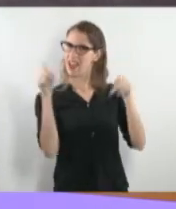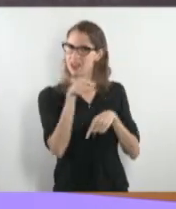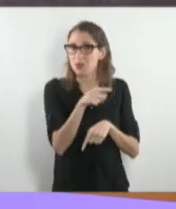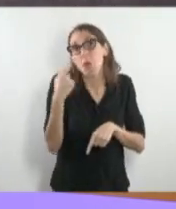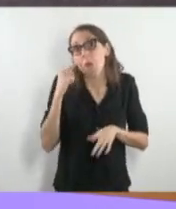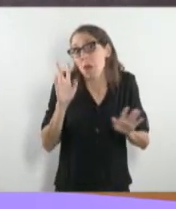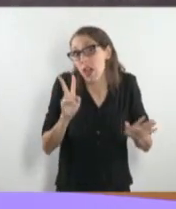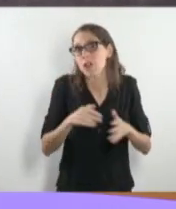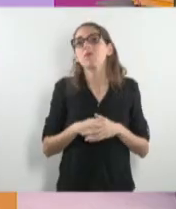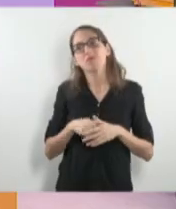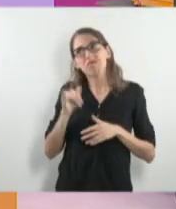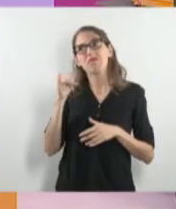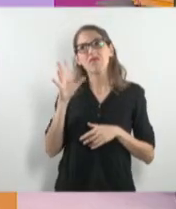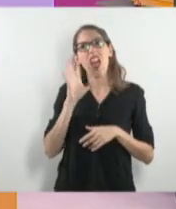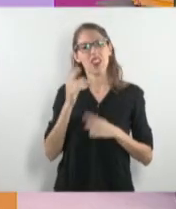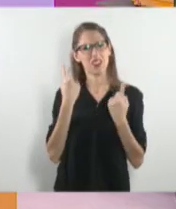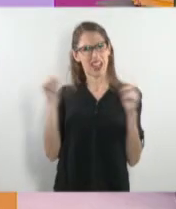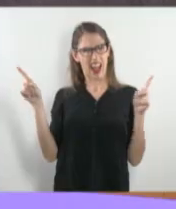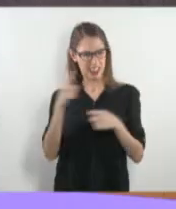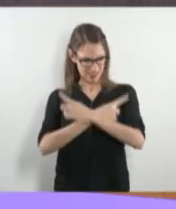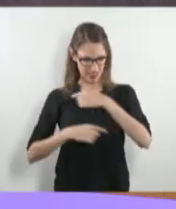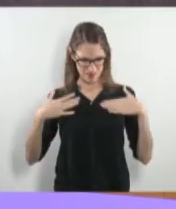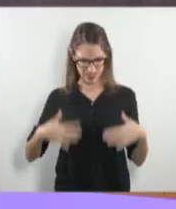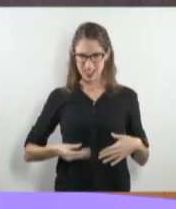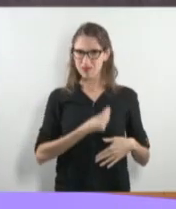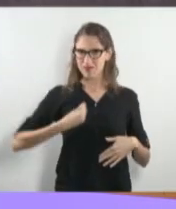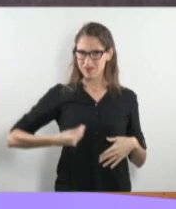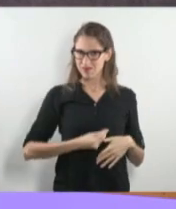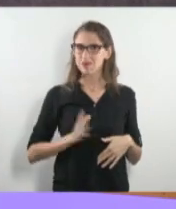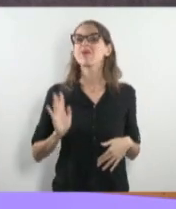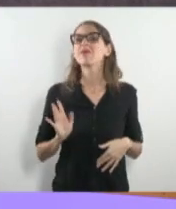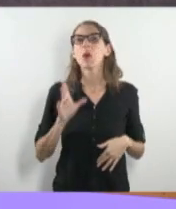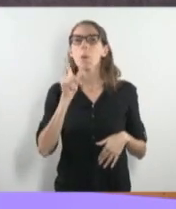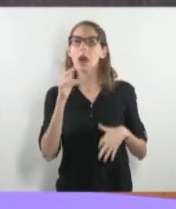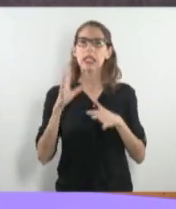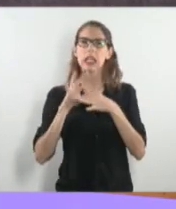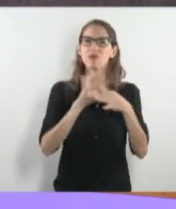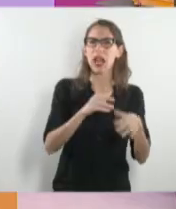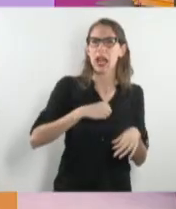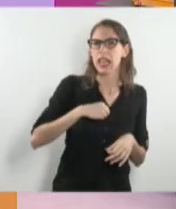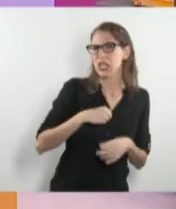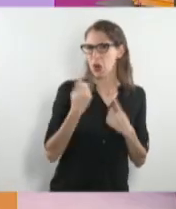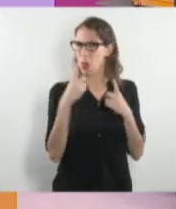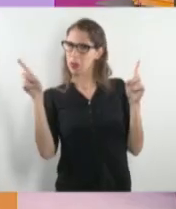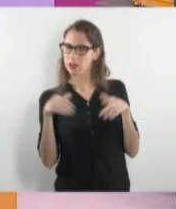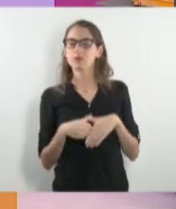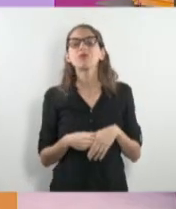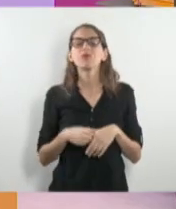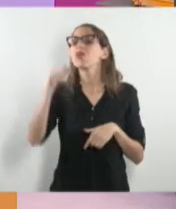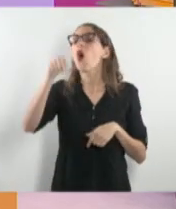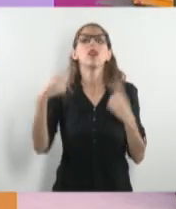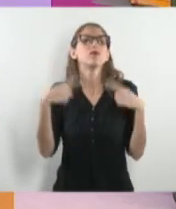Bien, tiene algo medio extraterrestre. Me gusta, está linda. Y religioso al mismo tiempo. Bueno, ¿qué vamos a ver hoy? Hoy vamos a hablar